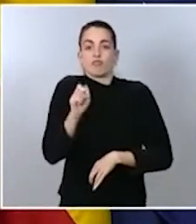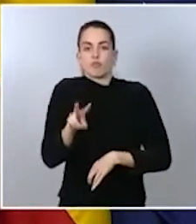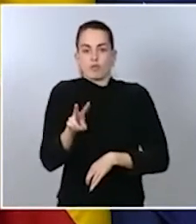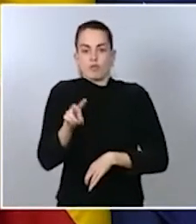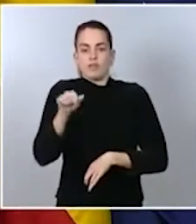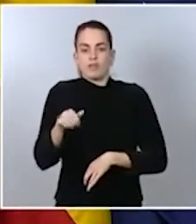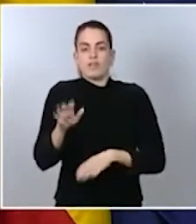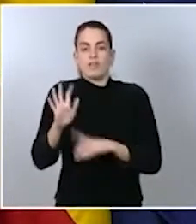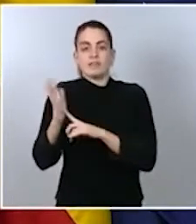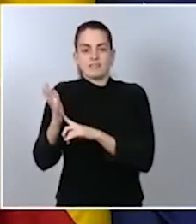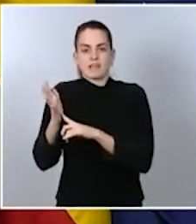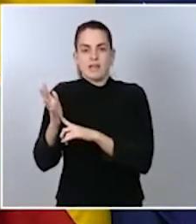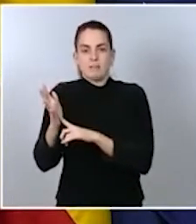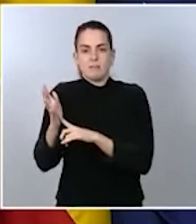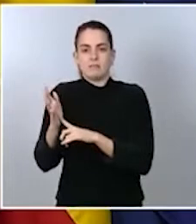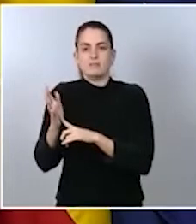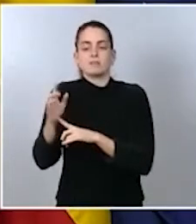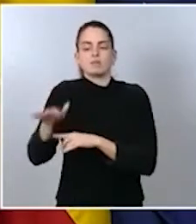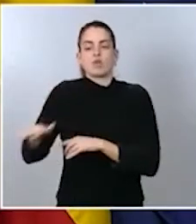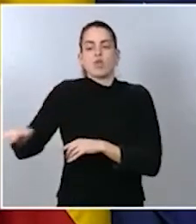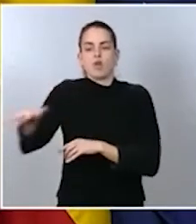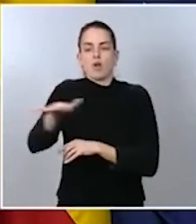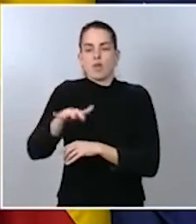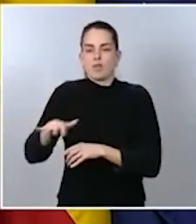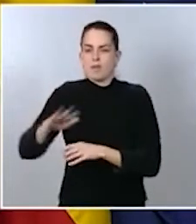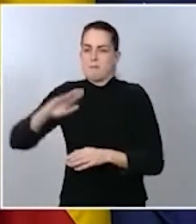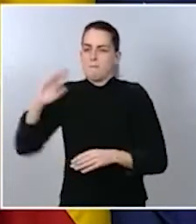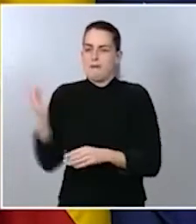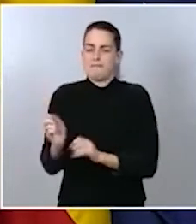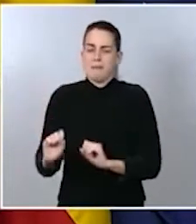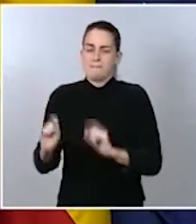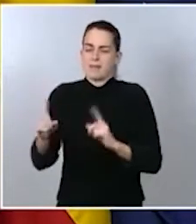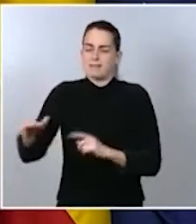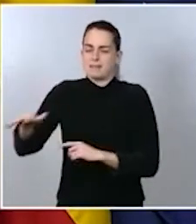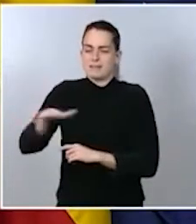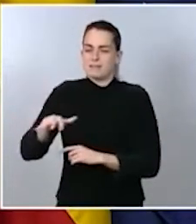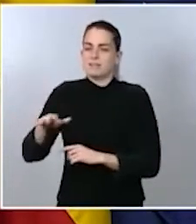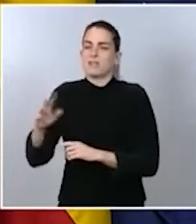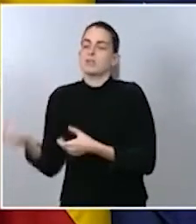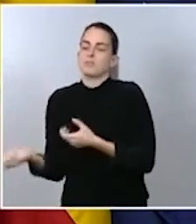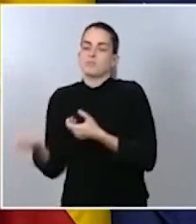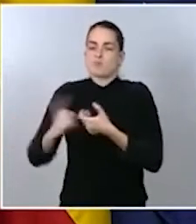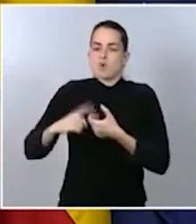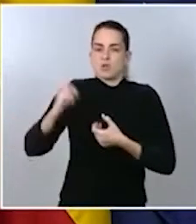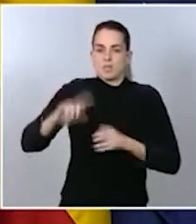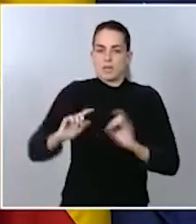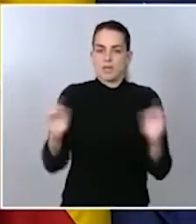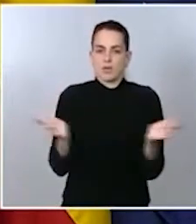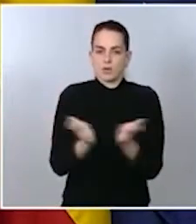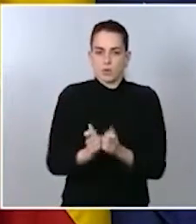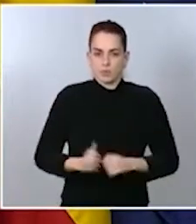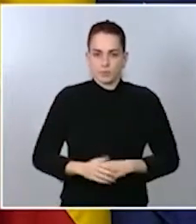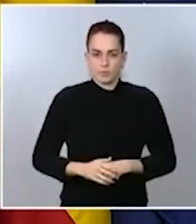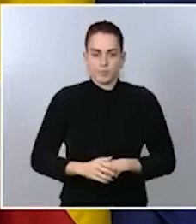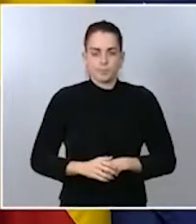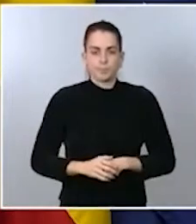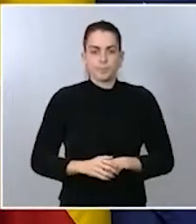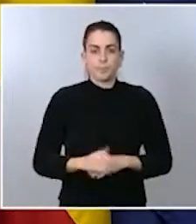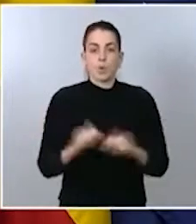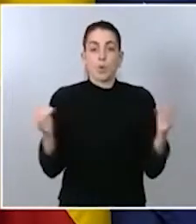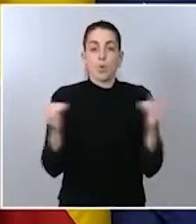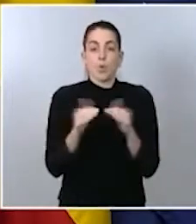ese momento era la zona más afectada o donde la previsión era más me refiero jueves 7 de enero